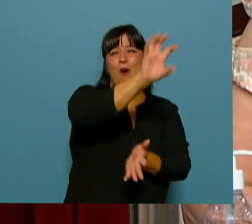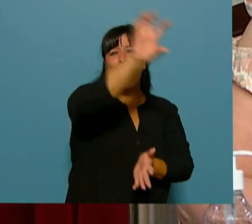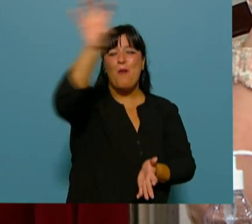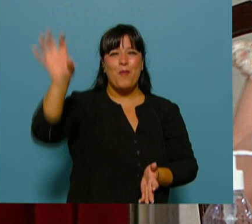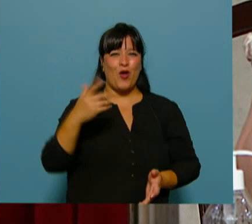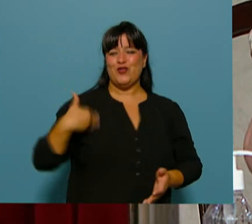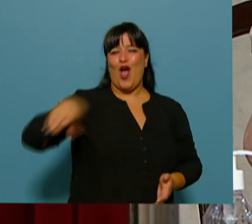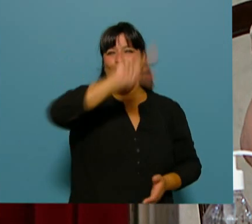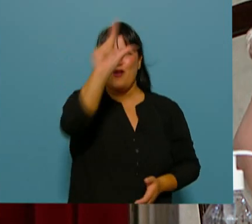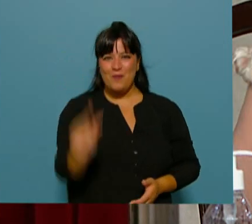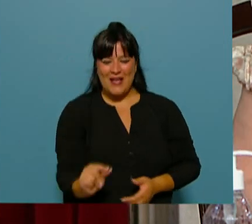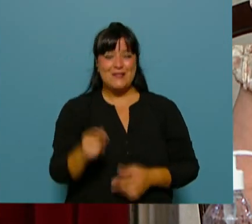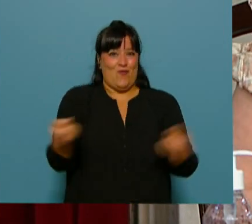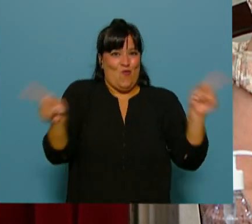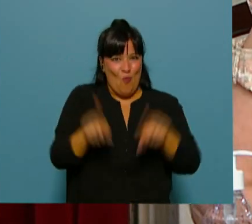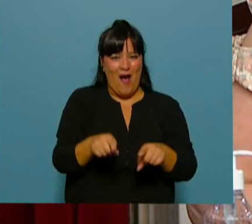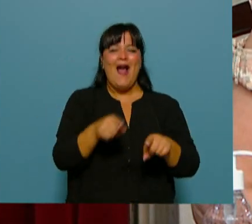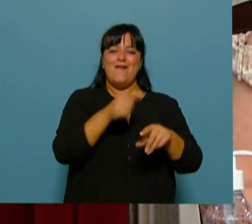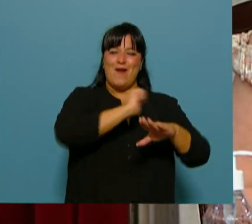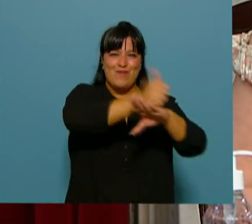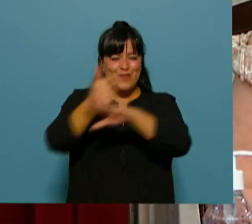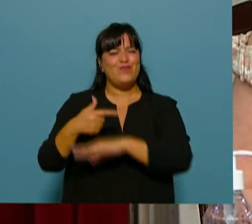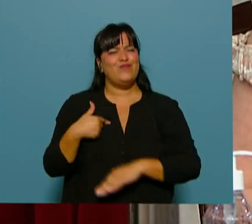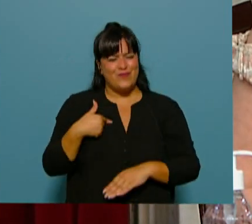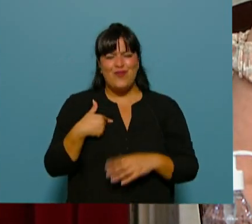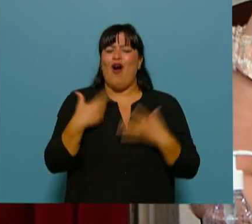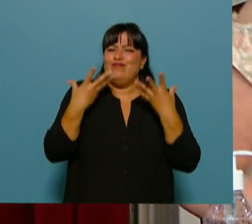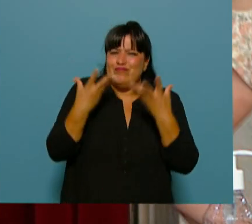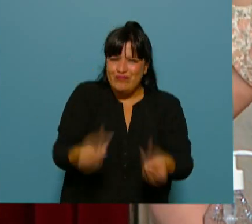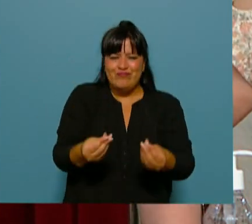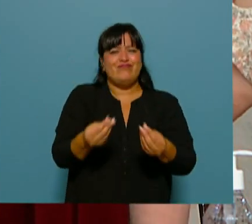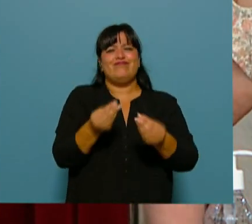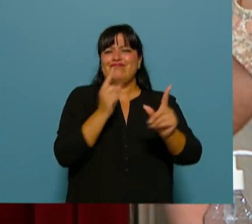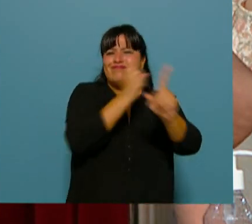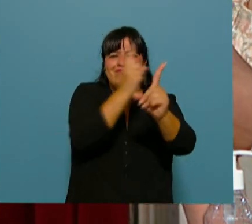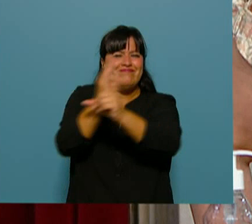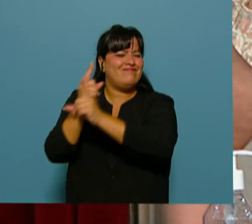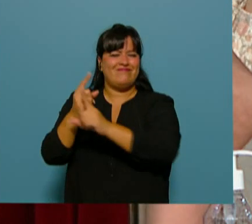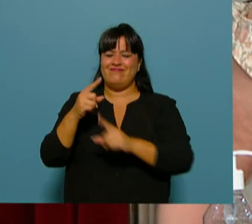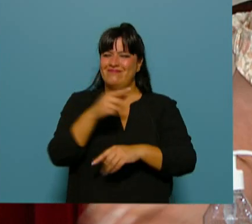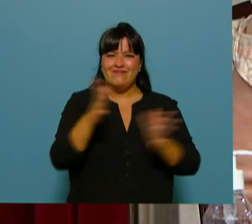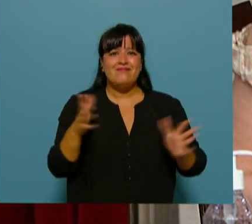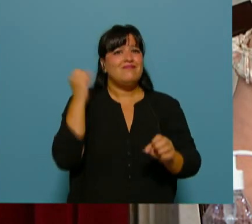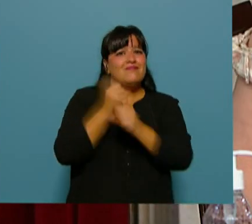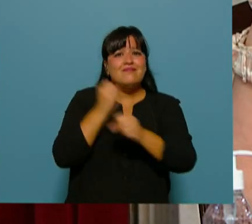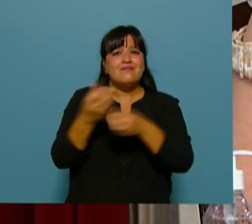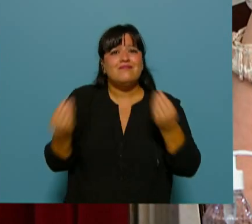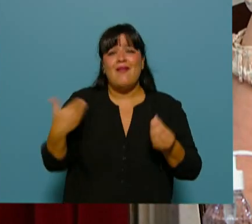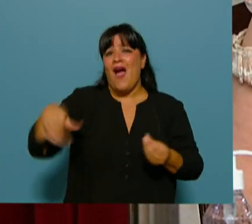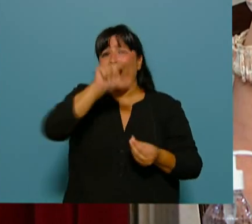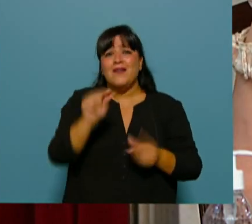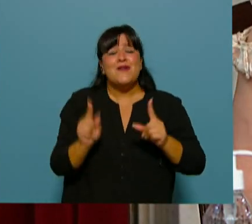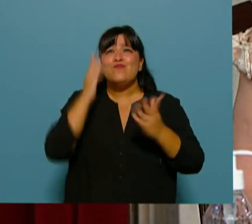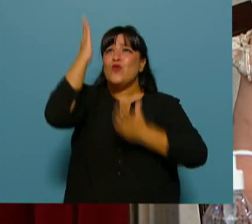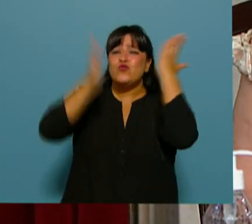de todo el país. Sepan que yo estaré con cada uno y con cada una de ustedes, trabajando por la Argentina que